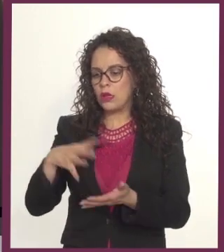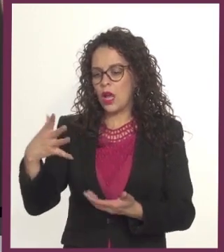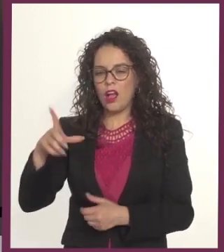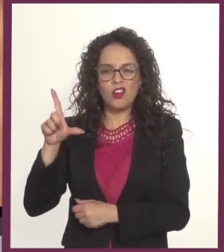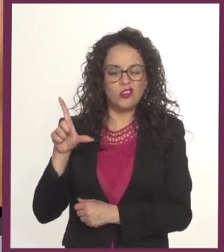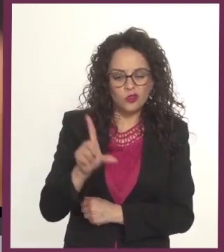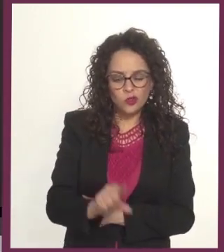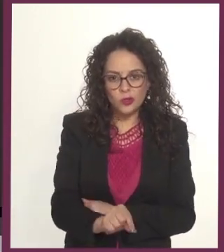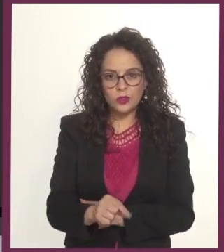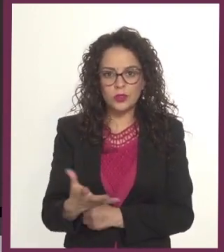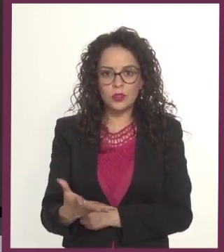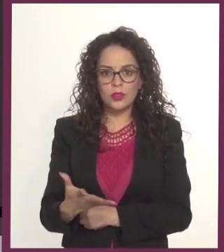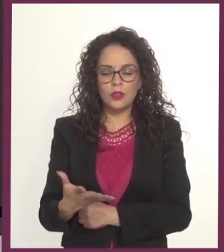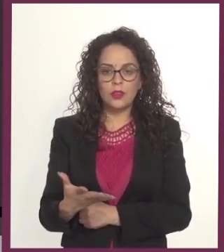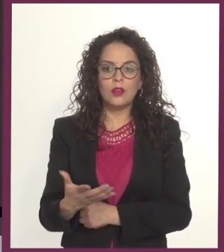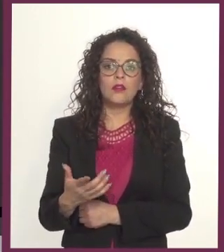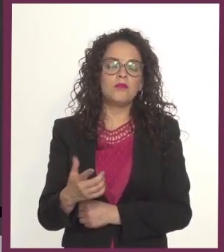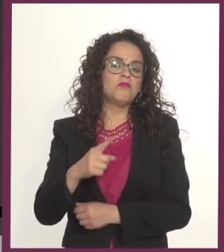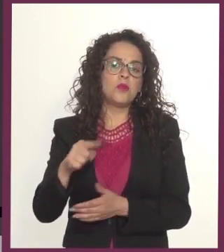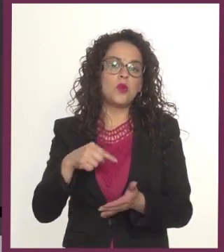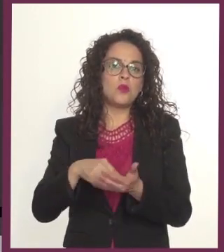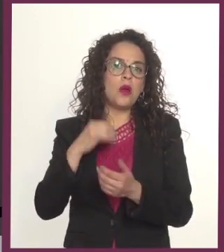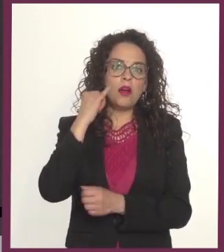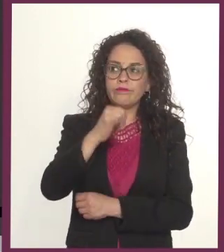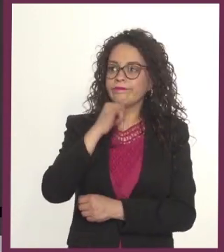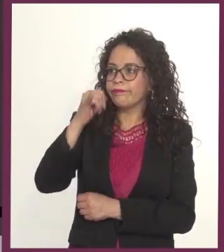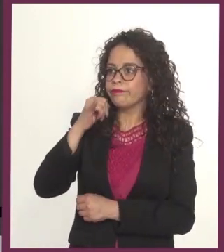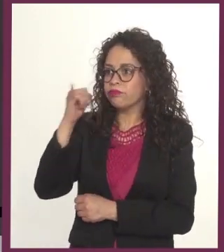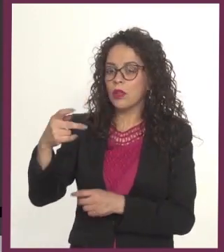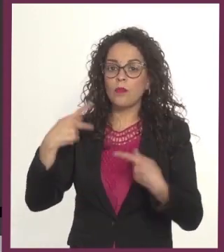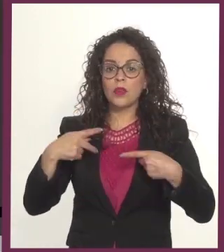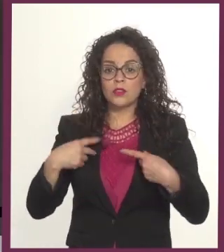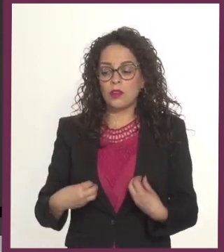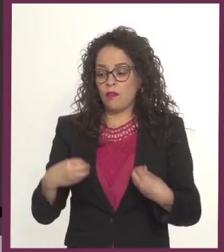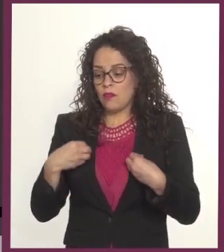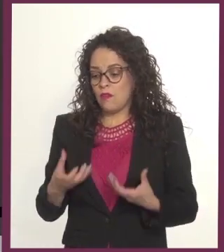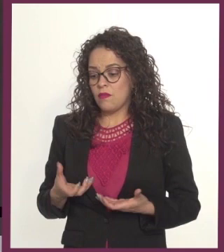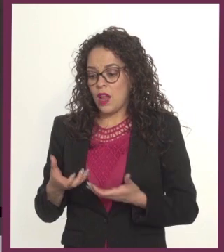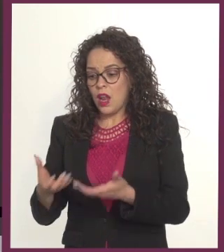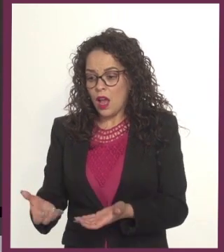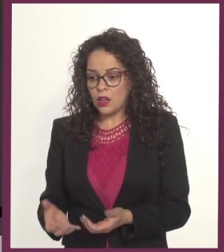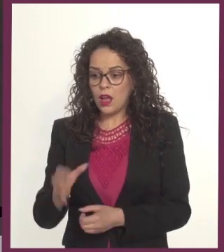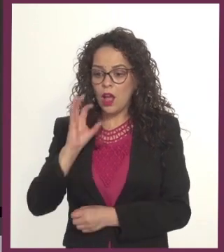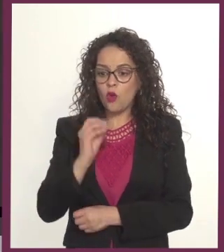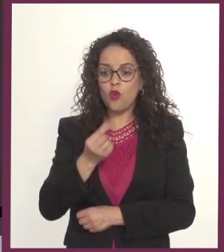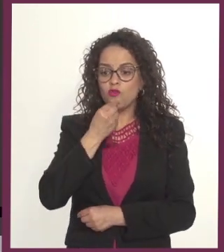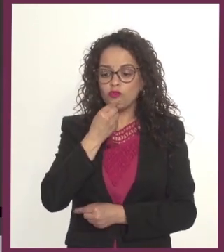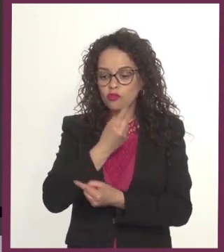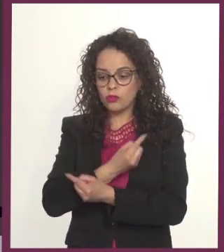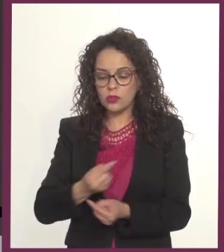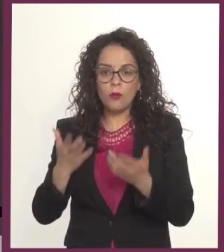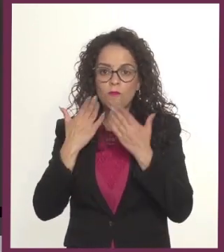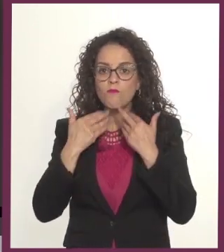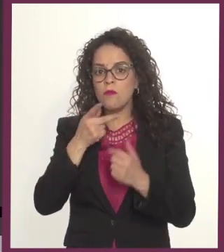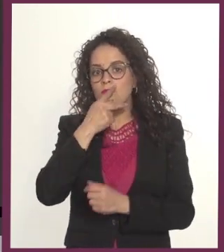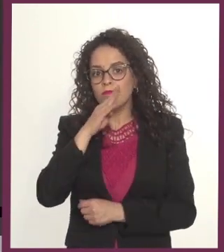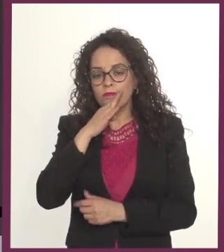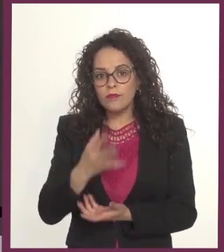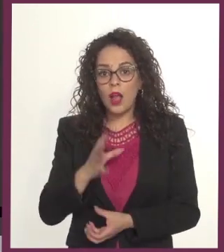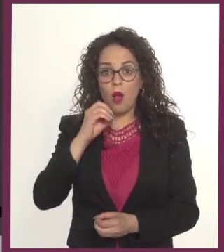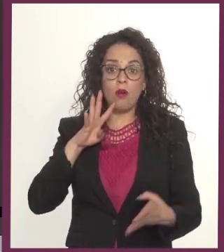barrios marginales, en periferias de las ciudades, con gente en situación de calle, con